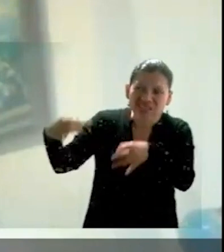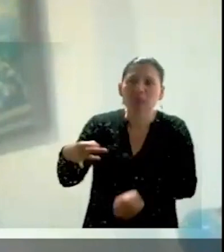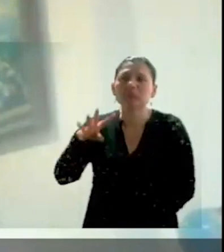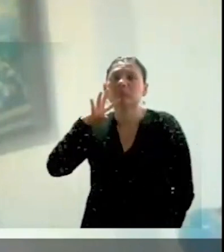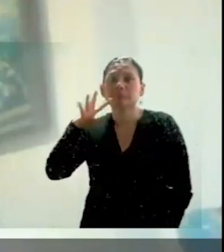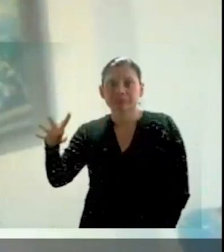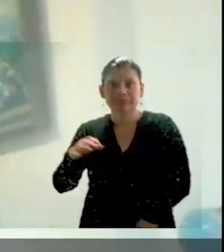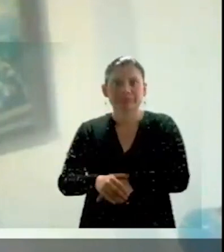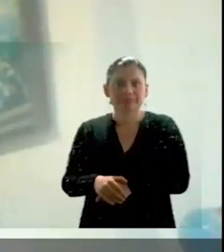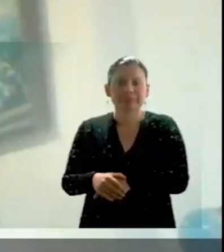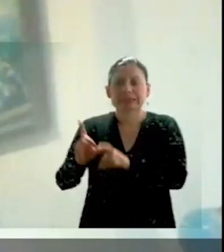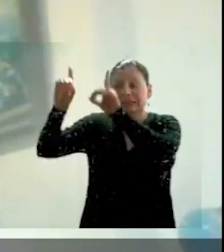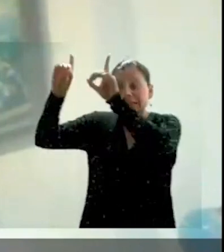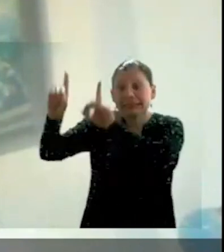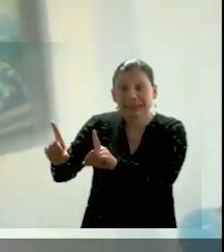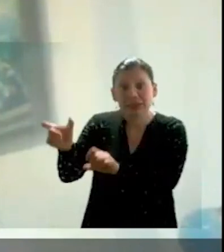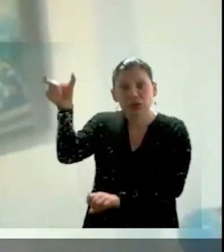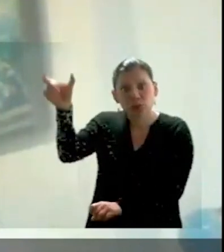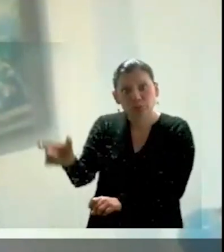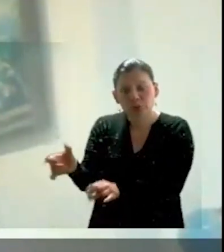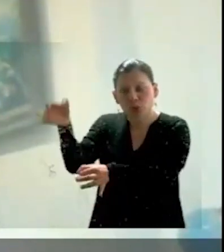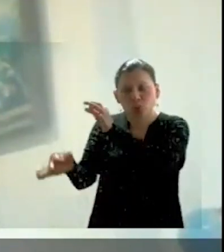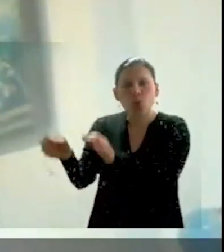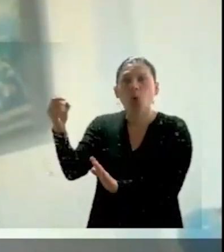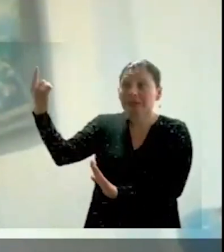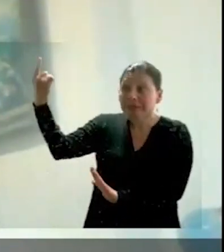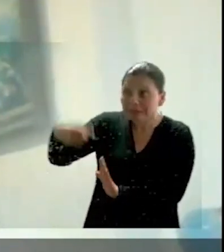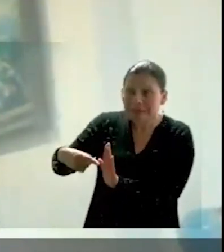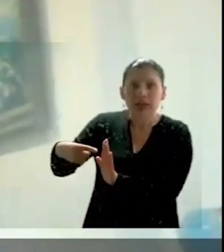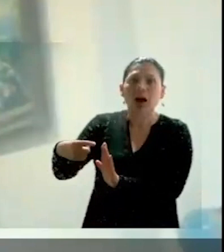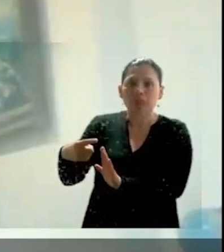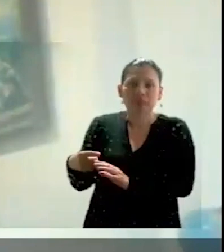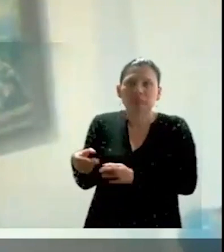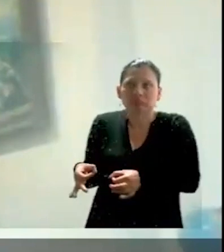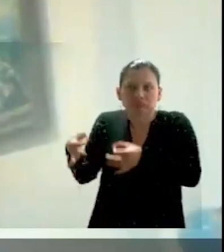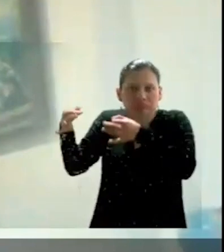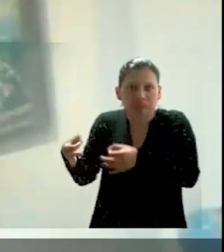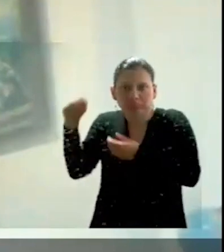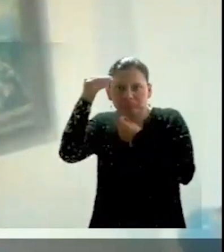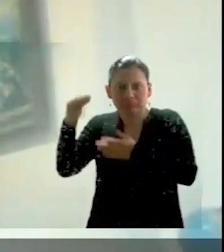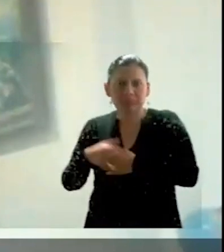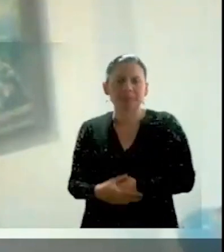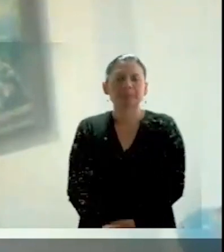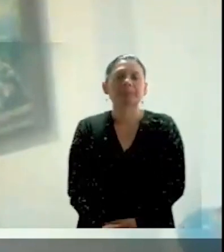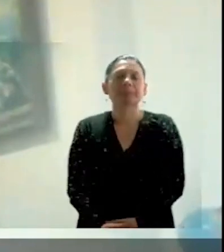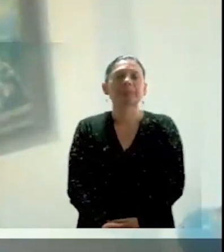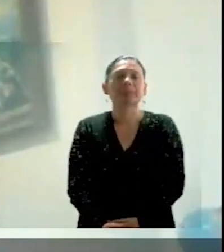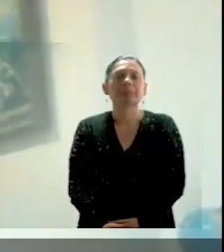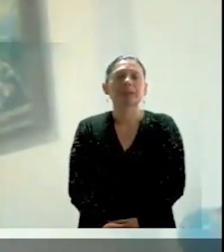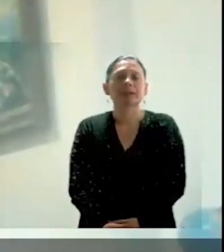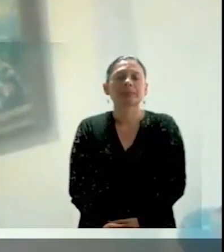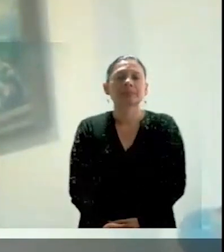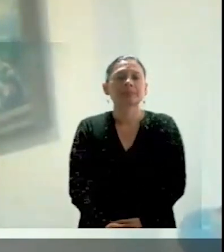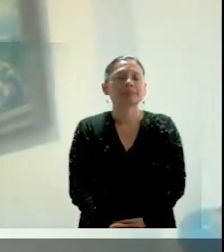a las decisiones judiciales y a la obligatoriedad de los fallos.